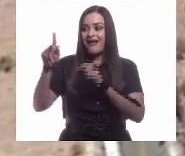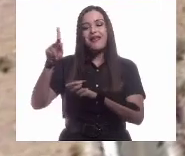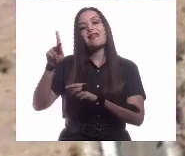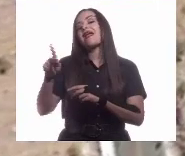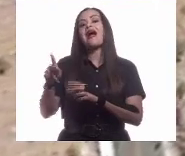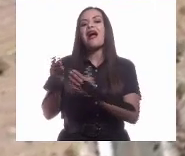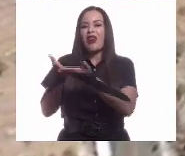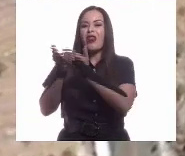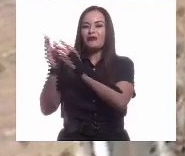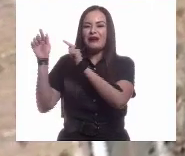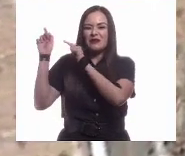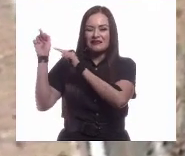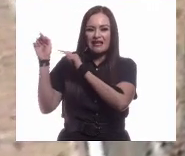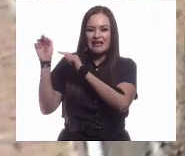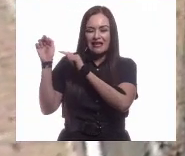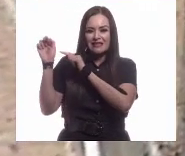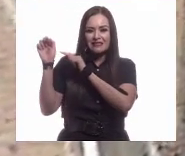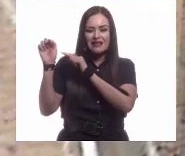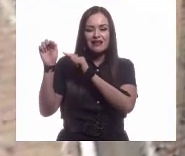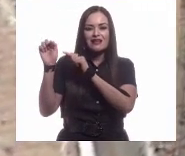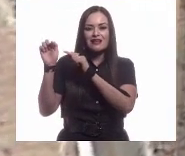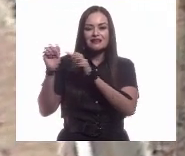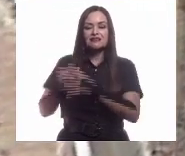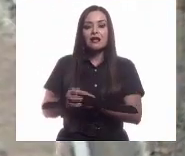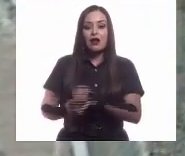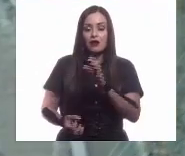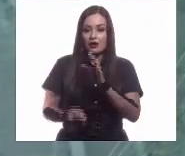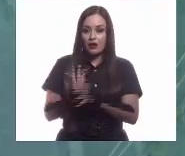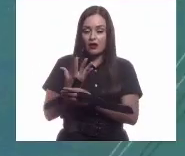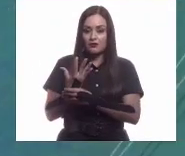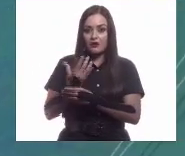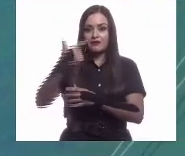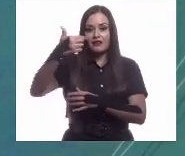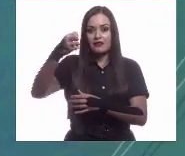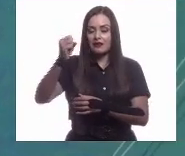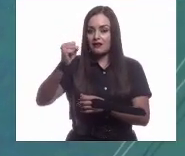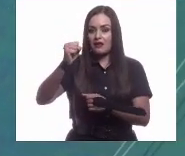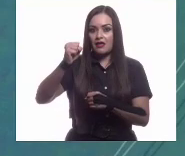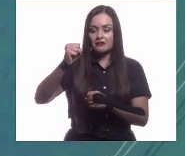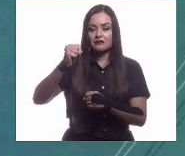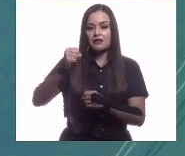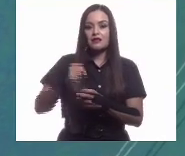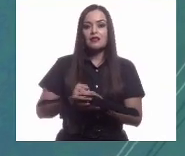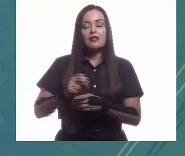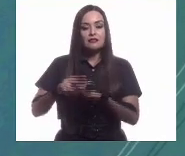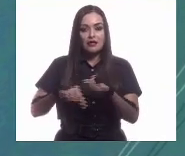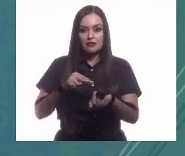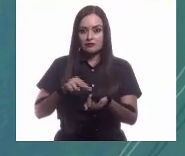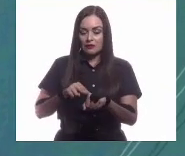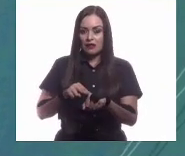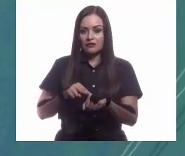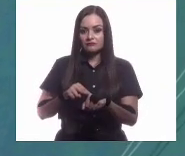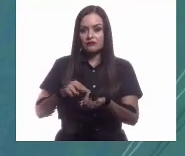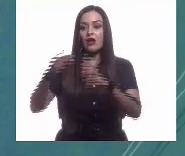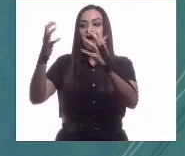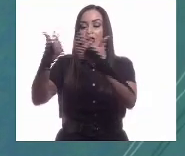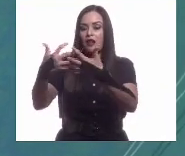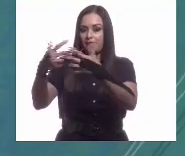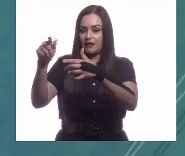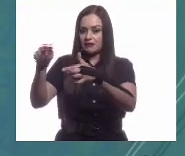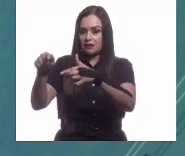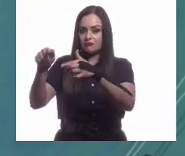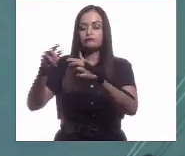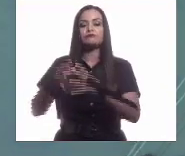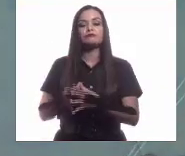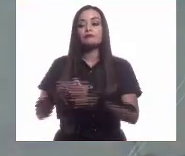construcción de lo que habrá de ser nuestra nueva terminal de almacenamiento de gas natural, que ha sido concesionada a la empresa New Fortress Energy y